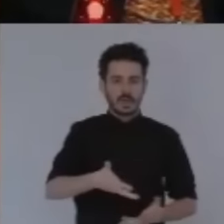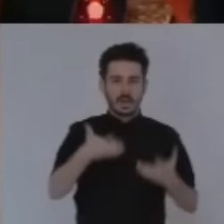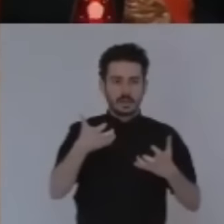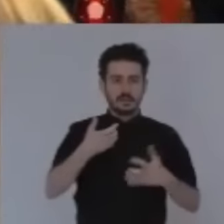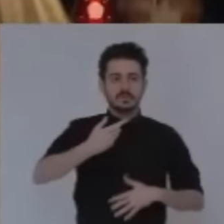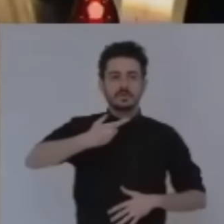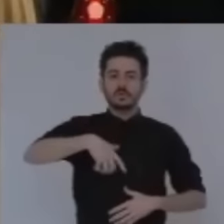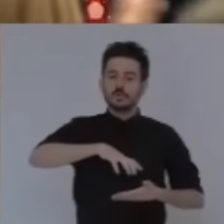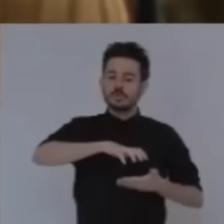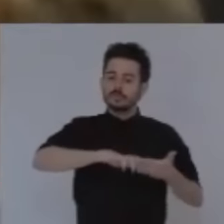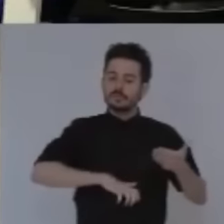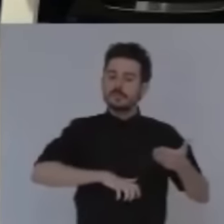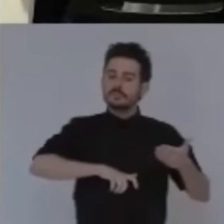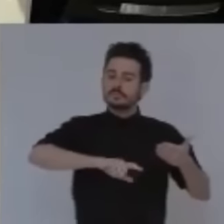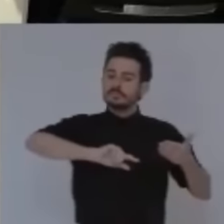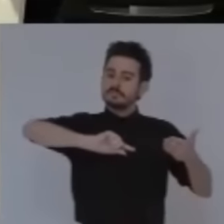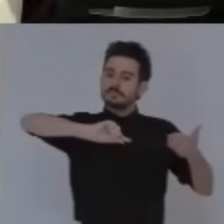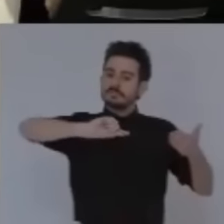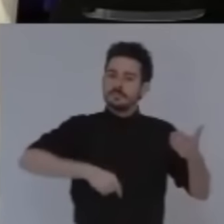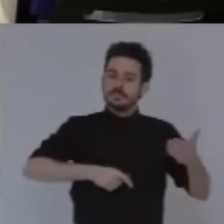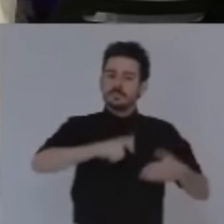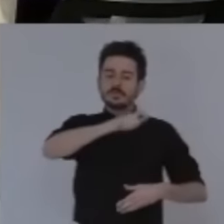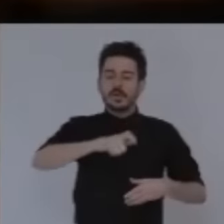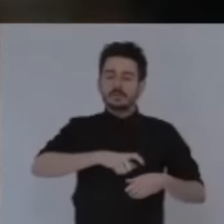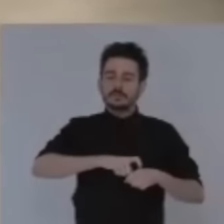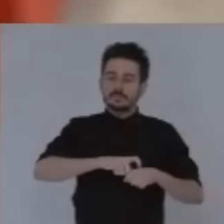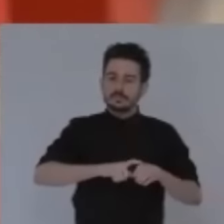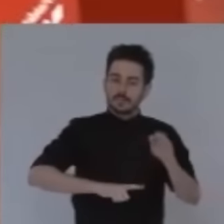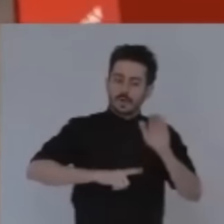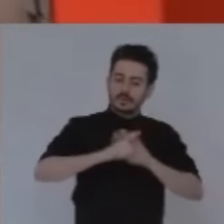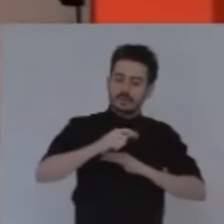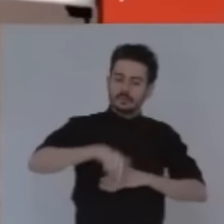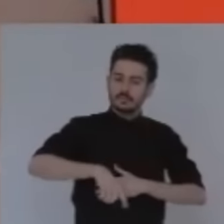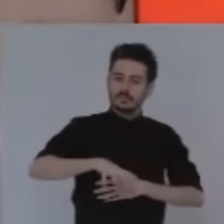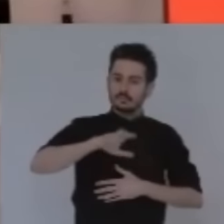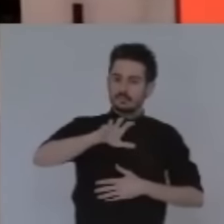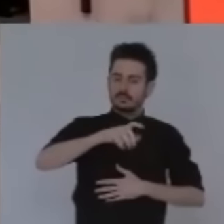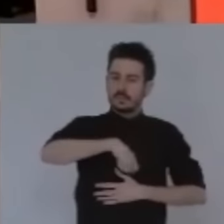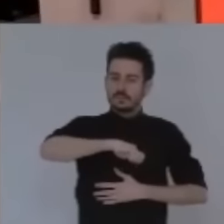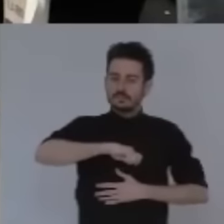progresistas de este país. ¡Ánimo! ¡Arriba toda nuestra energía!